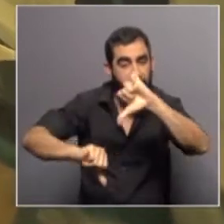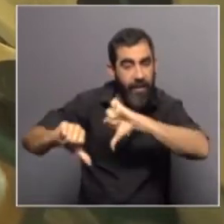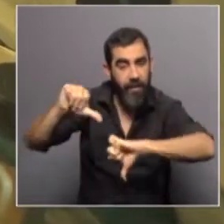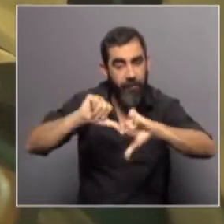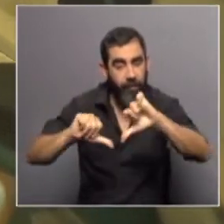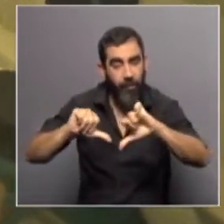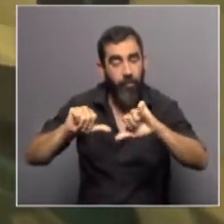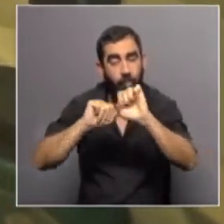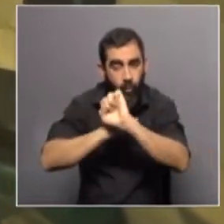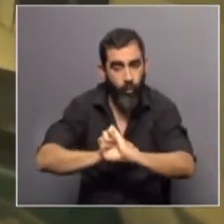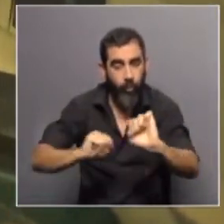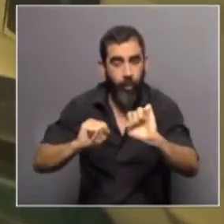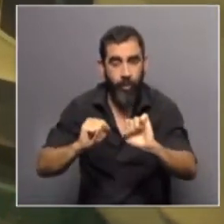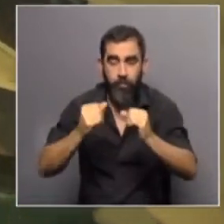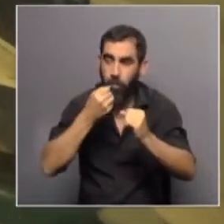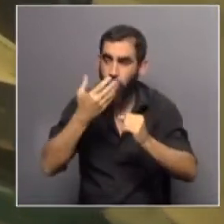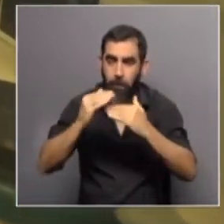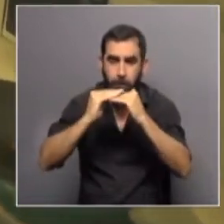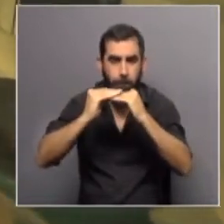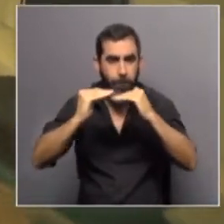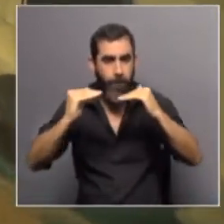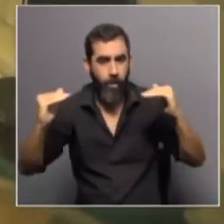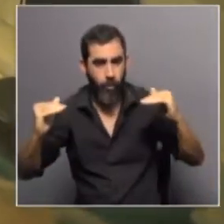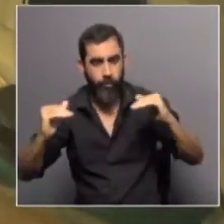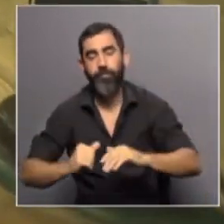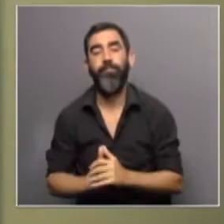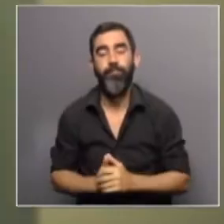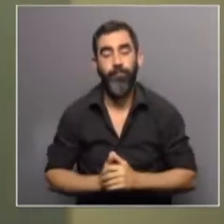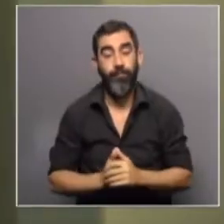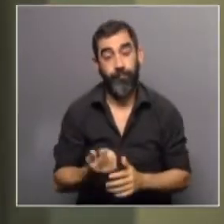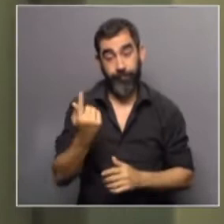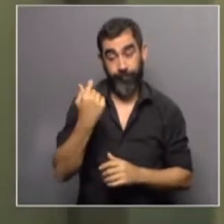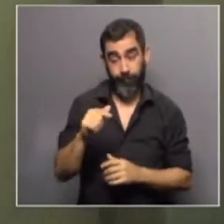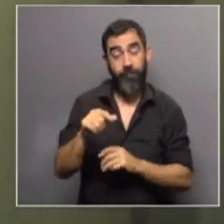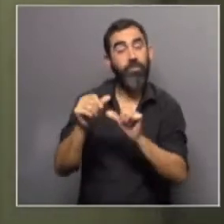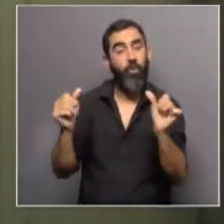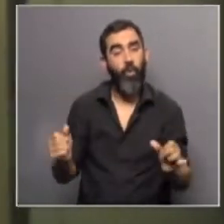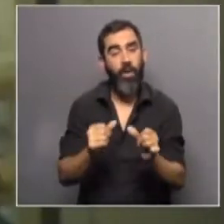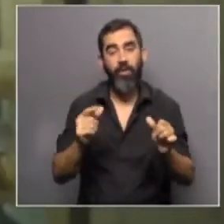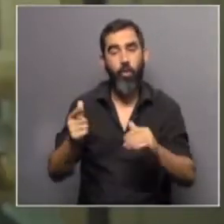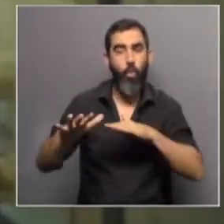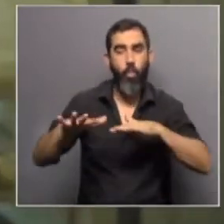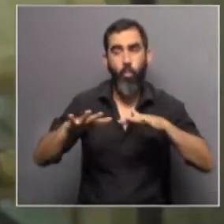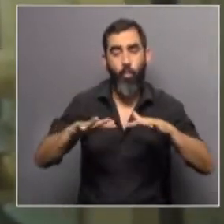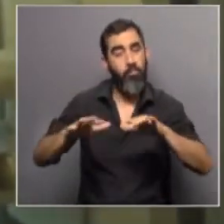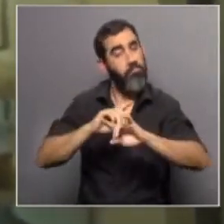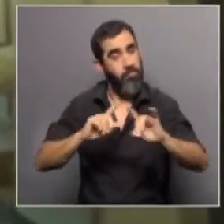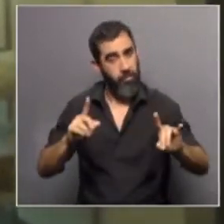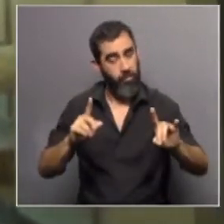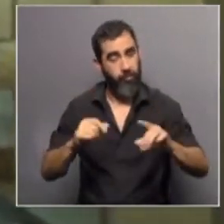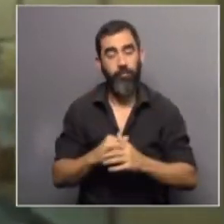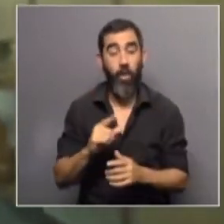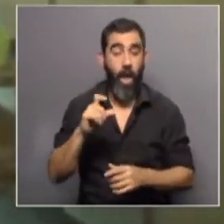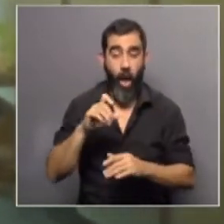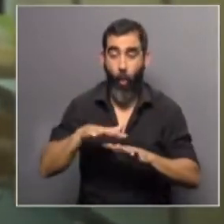químicamente muy estable, que lo precipite. Entonces eso provoca que no se mueva más con el